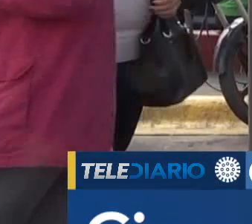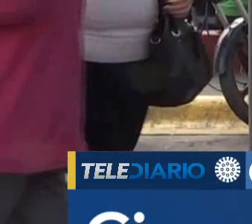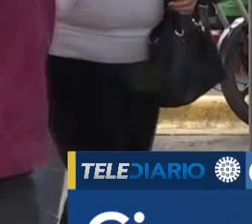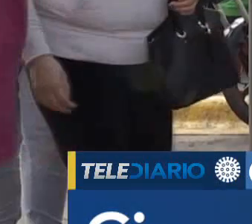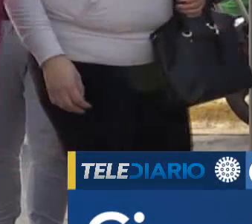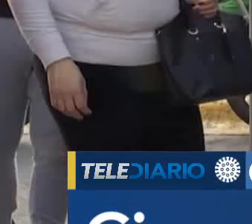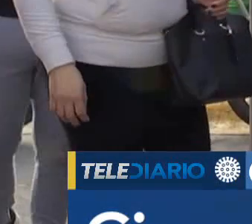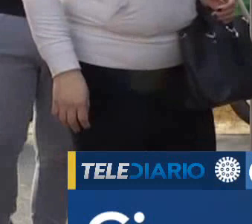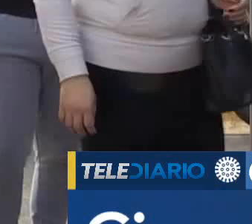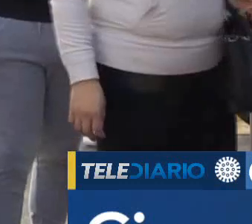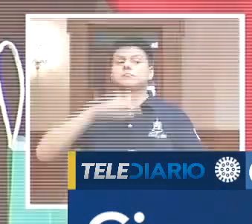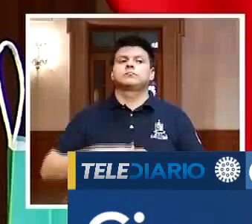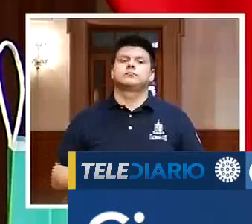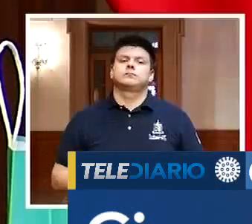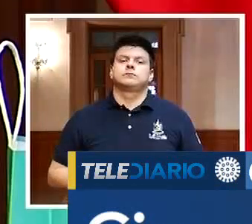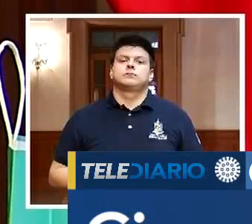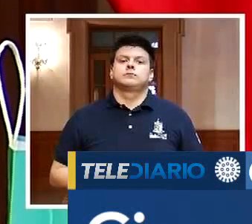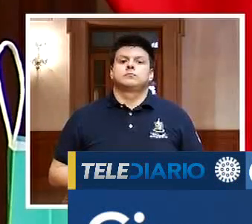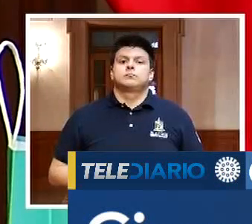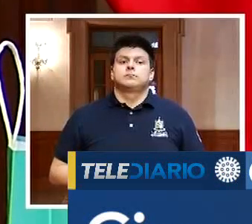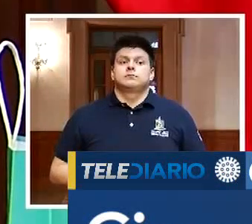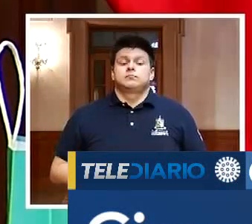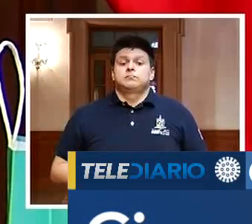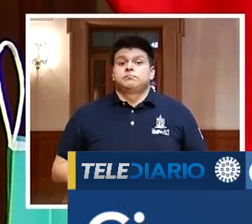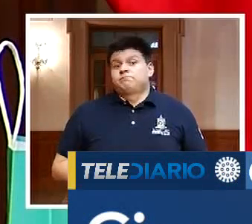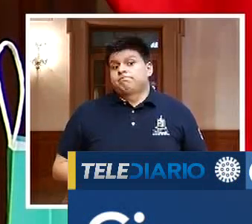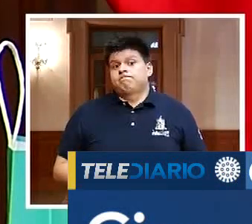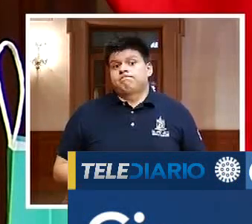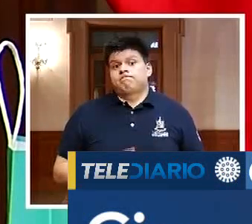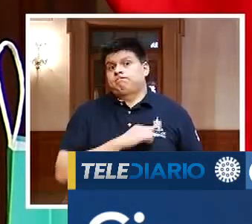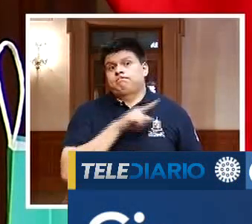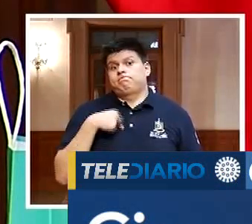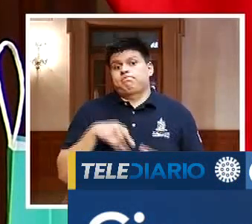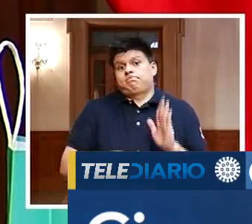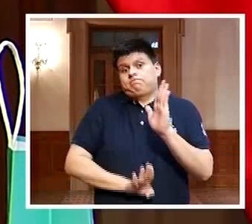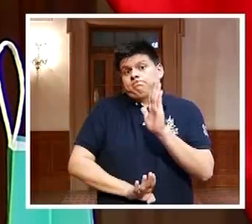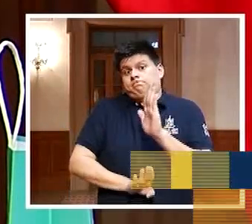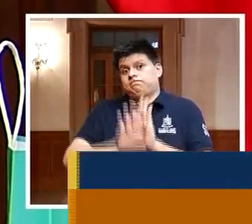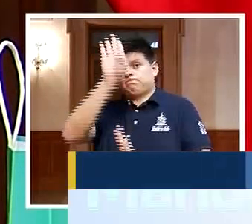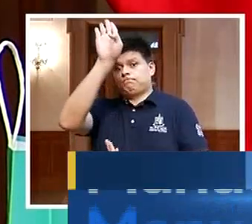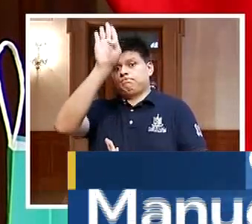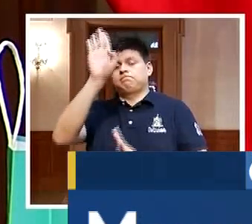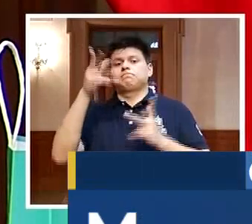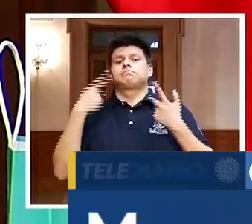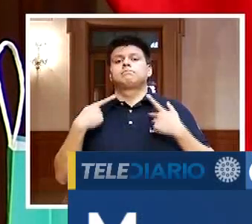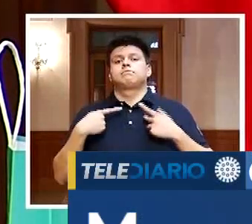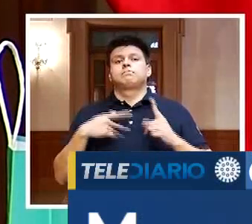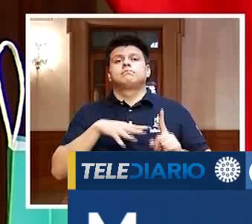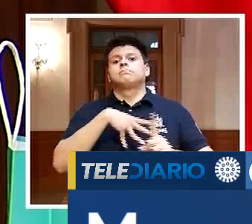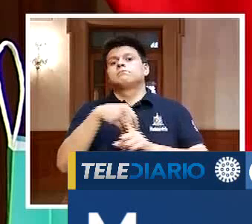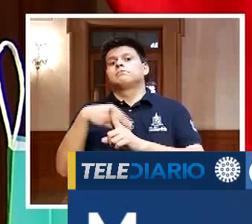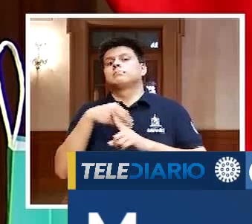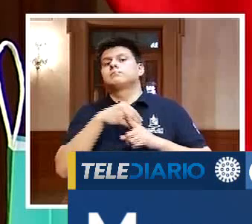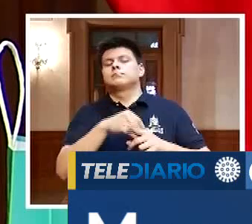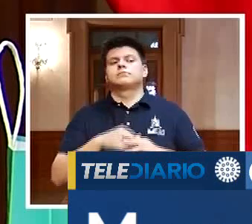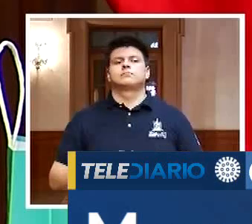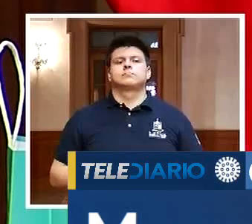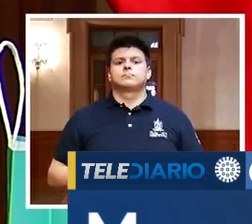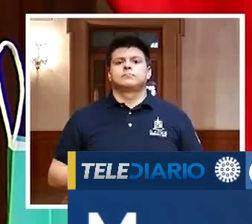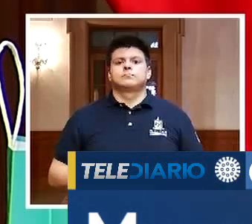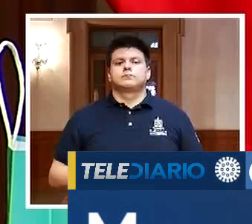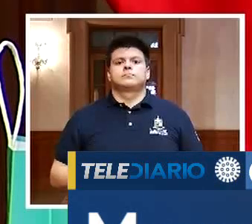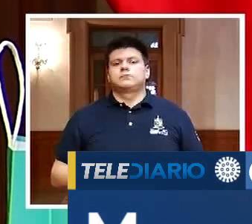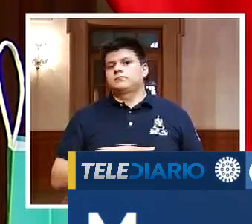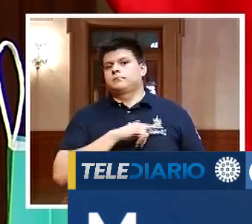se han reportado en el estado. Vamos hacia arriba en el número de pacientes que se contagian. Vamos